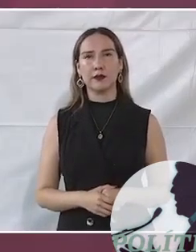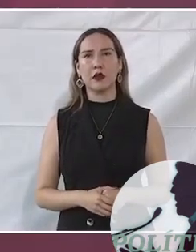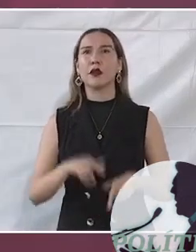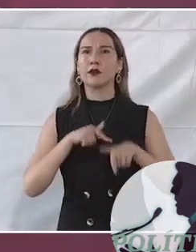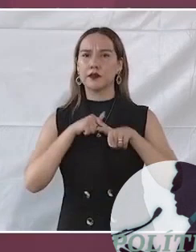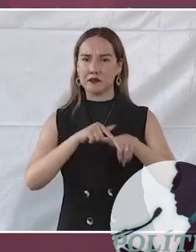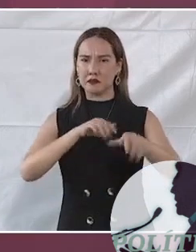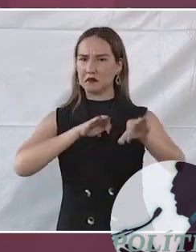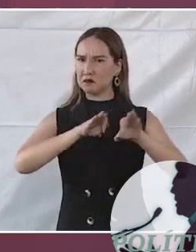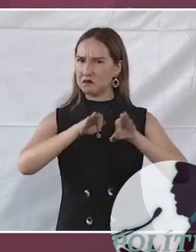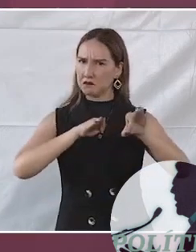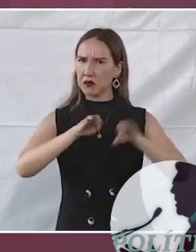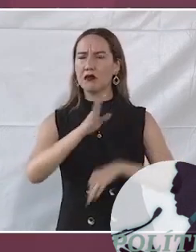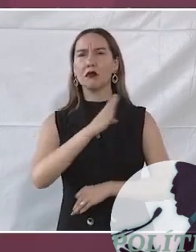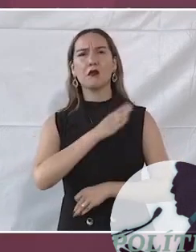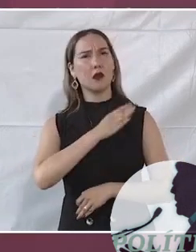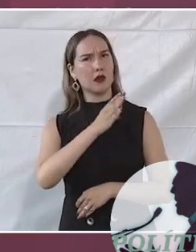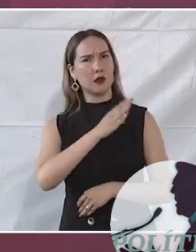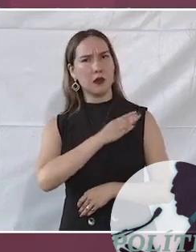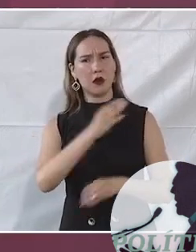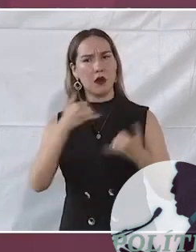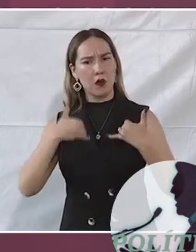trabajando con los jóvenes,